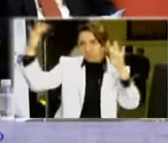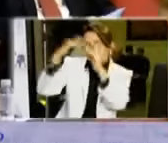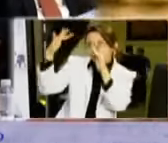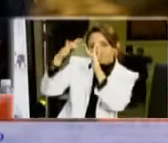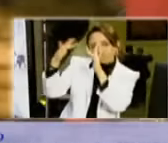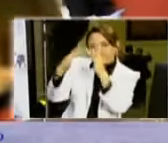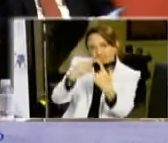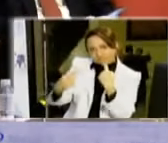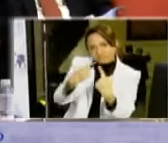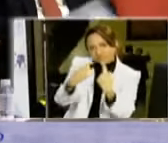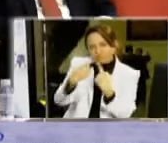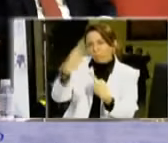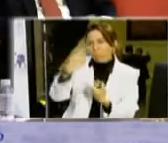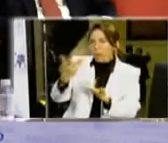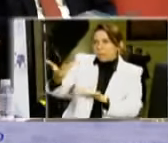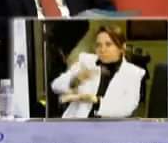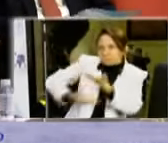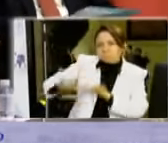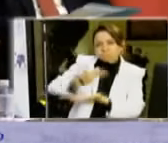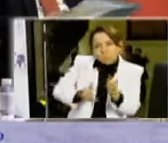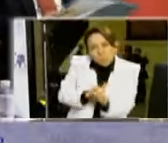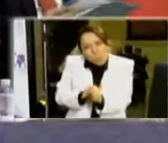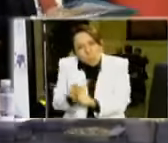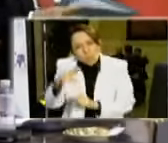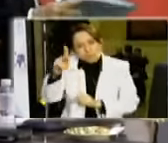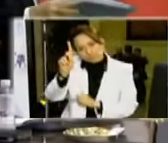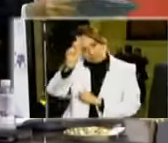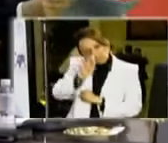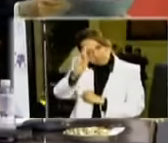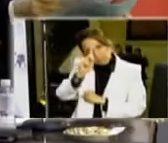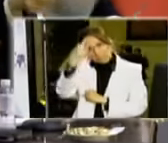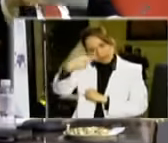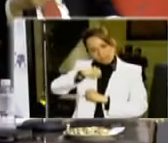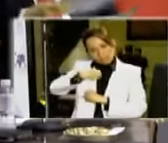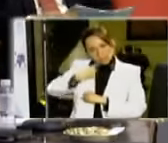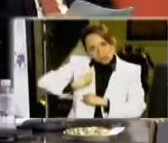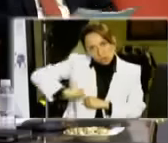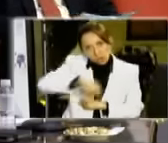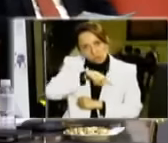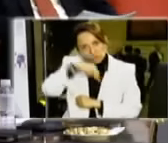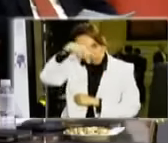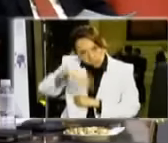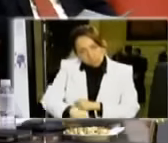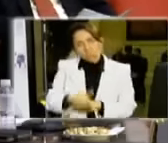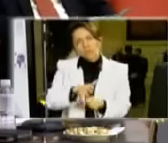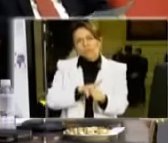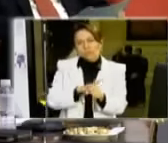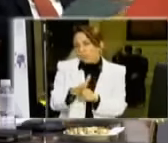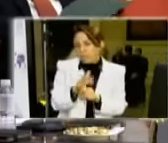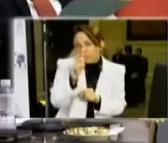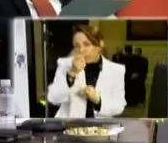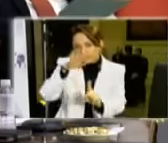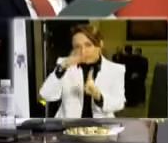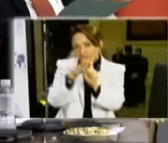momentos sugiriendo también lo que haya que hacer en esta materia, relaciones